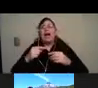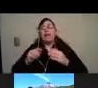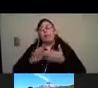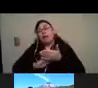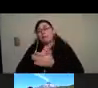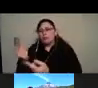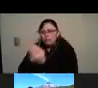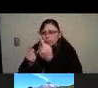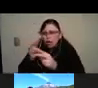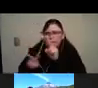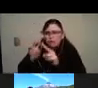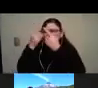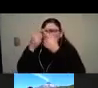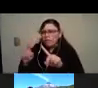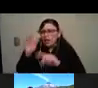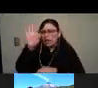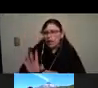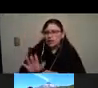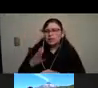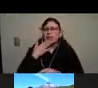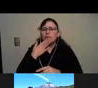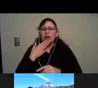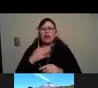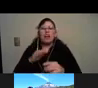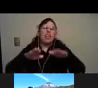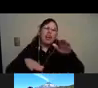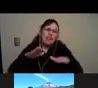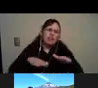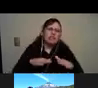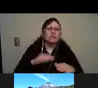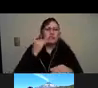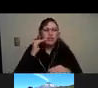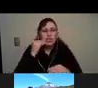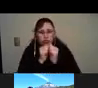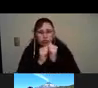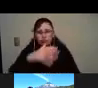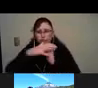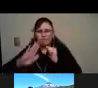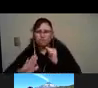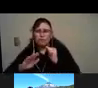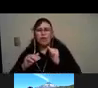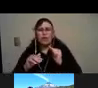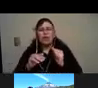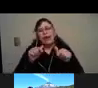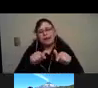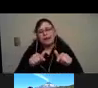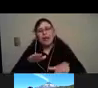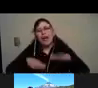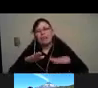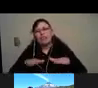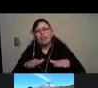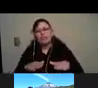en común, ¿cierto? Con diferentes niveles de compromiso en los niños y cuando hablo de niños hablo de términos genéricos,